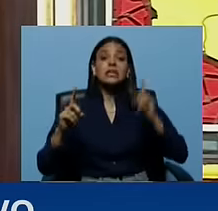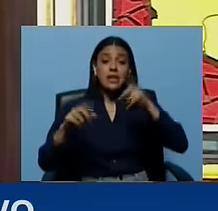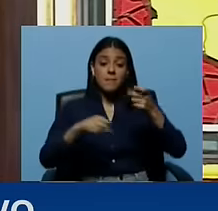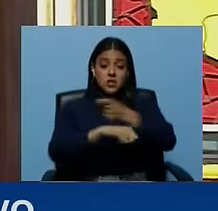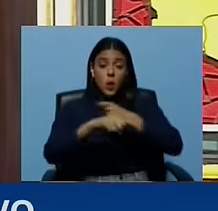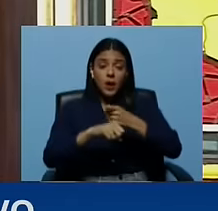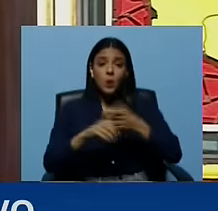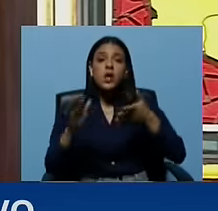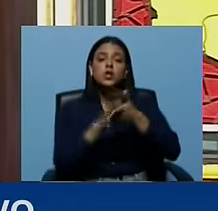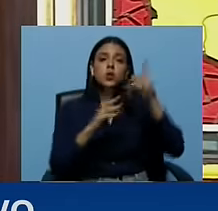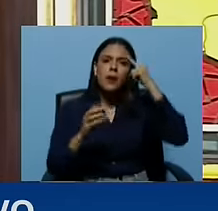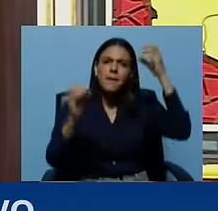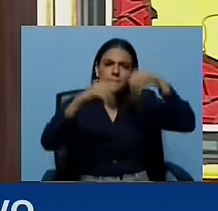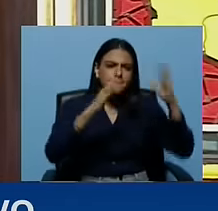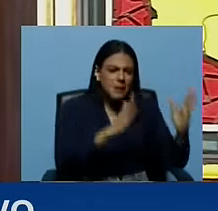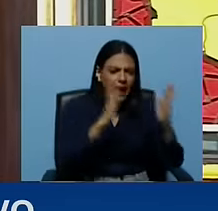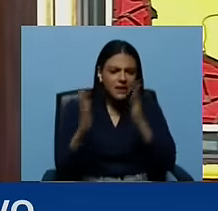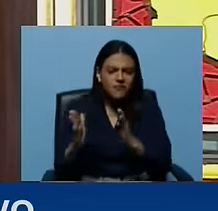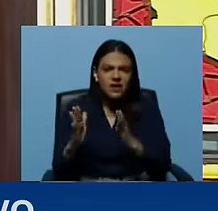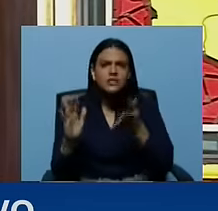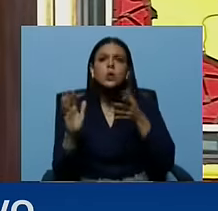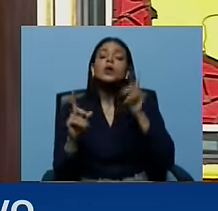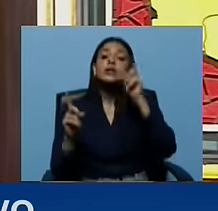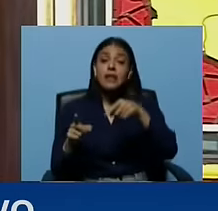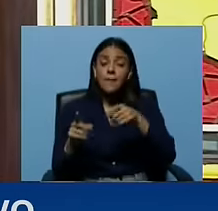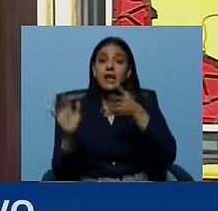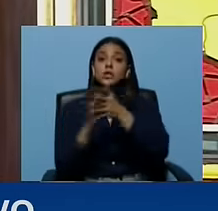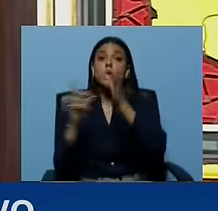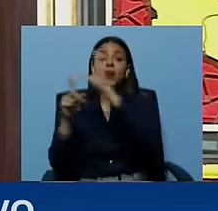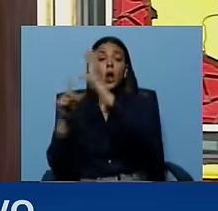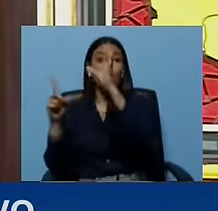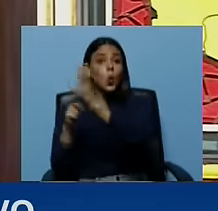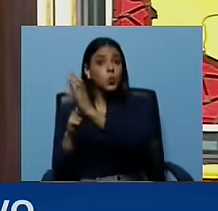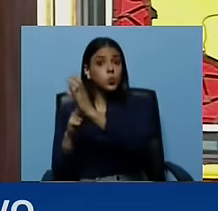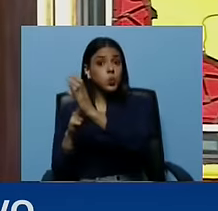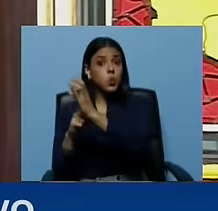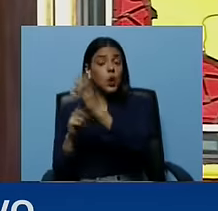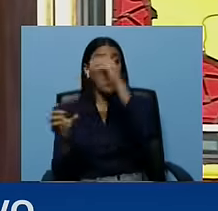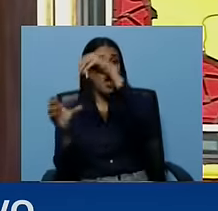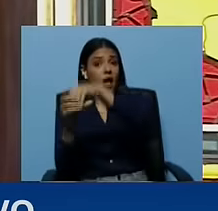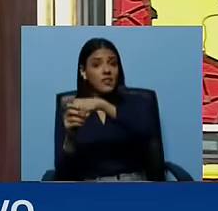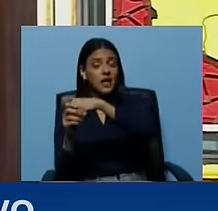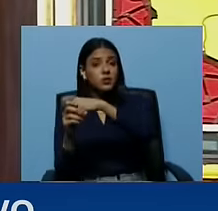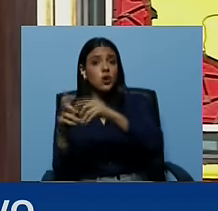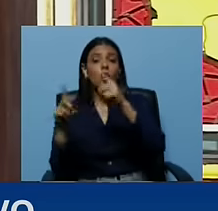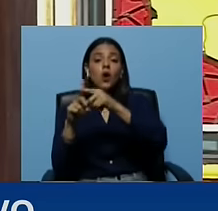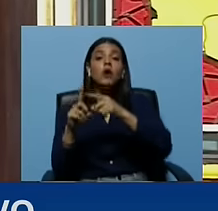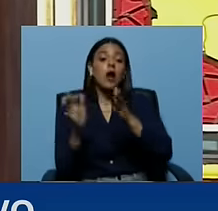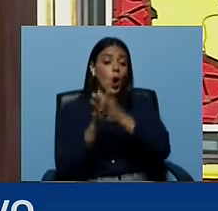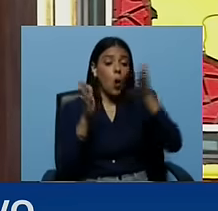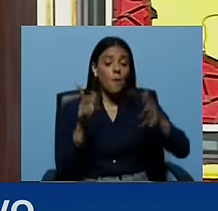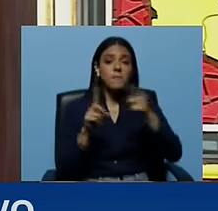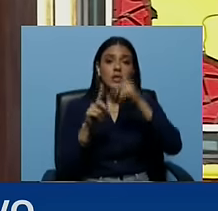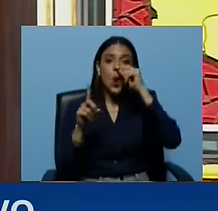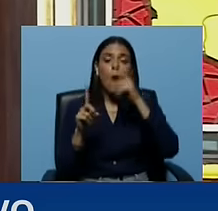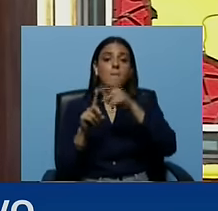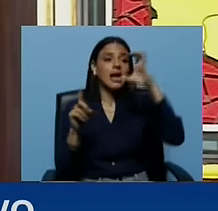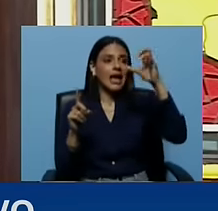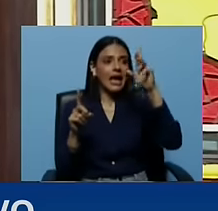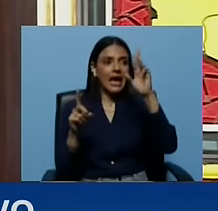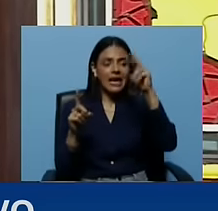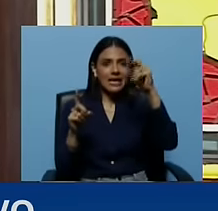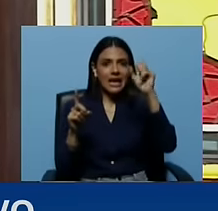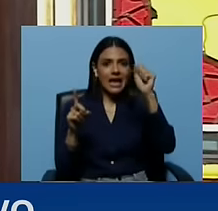nivel de cultura, bueno, estoy ratificando a un gran compañero Ernesto